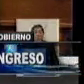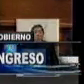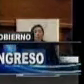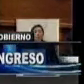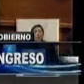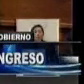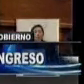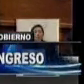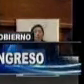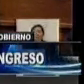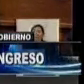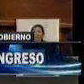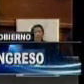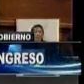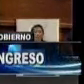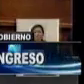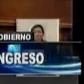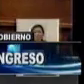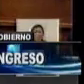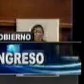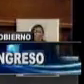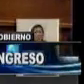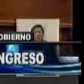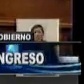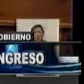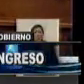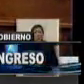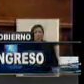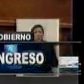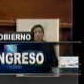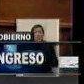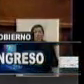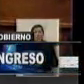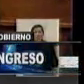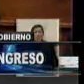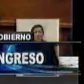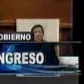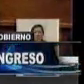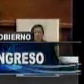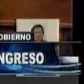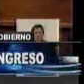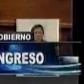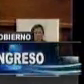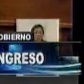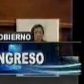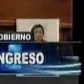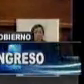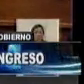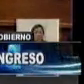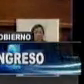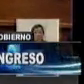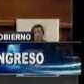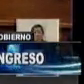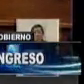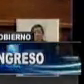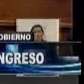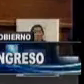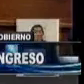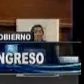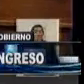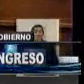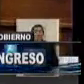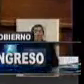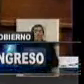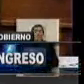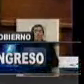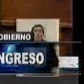de Ministros pedirá al Congreso su voto de confianza. Así es que estimamos que esta sesión del pleno se podría prolongar